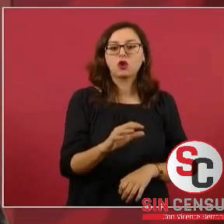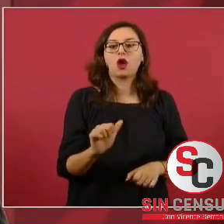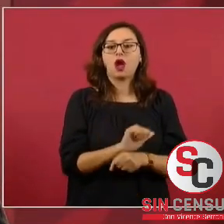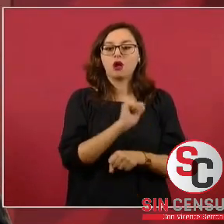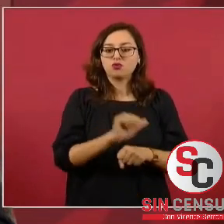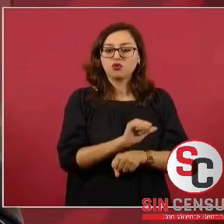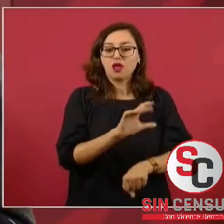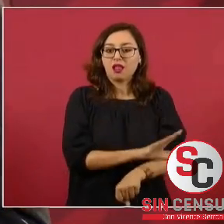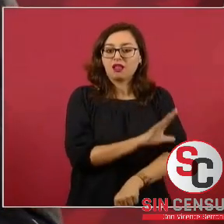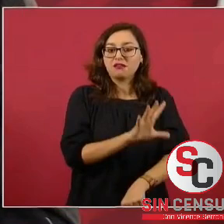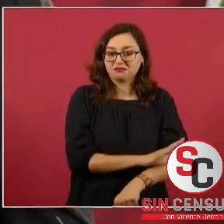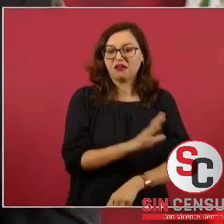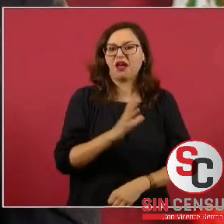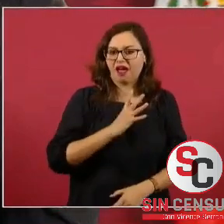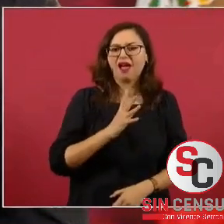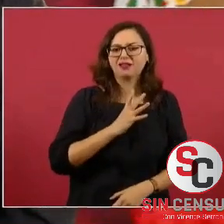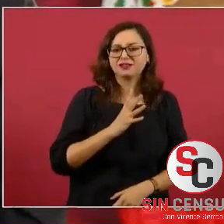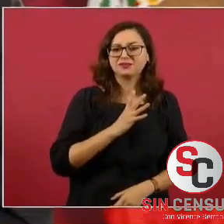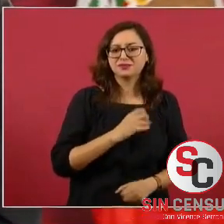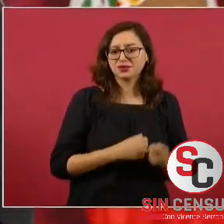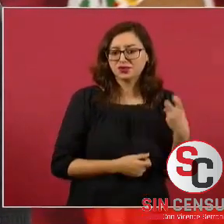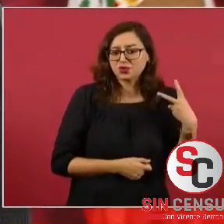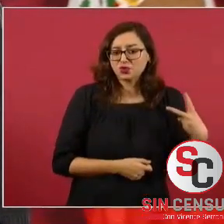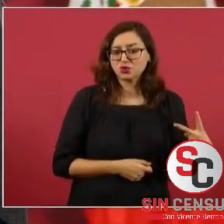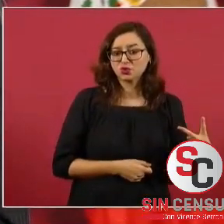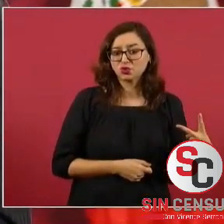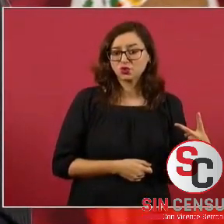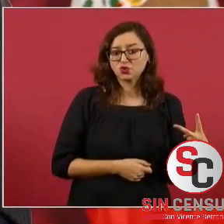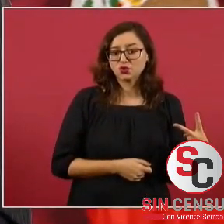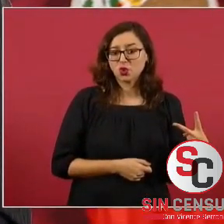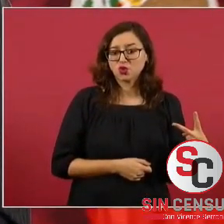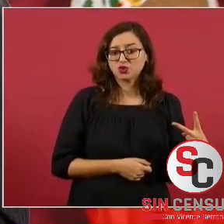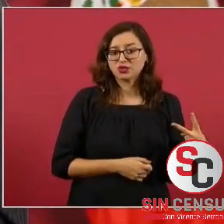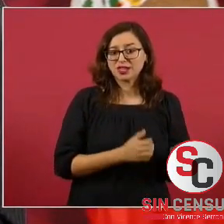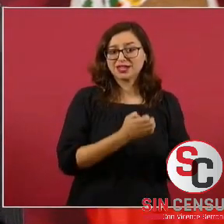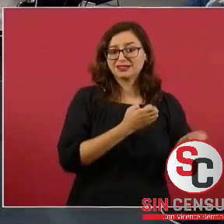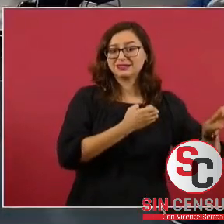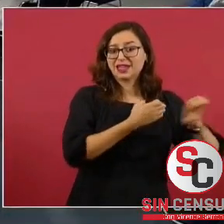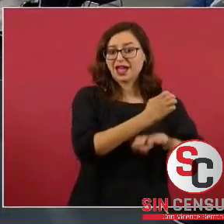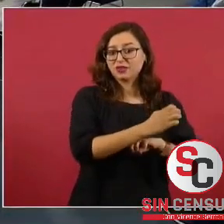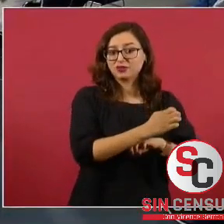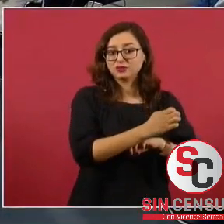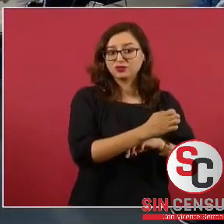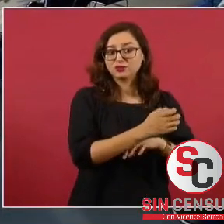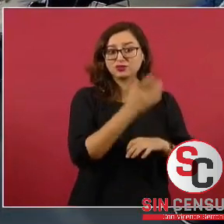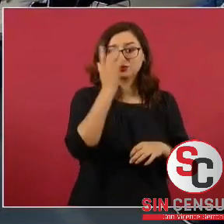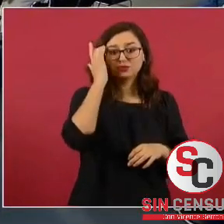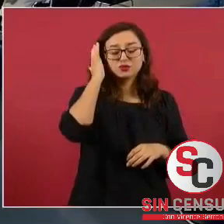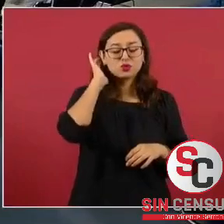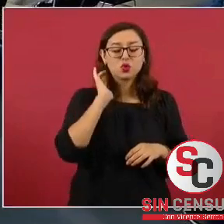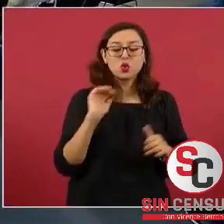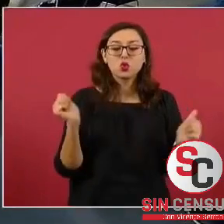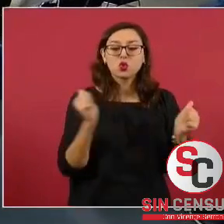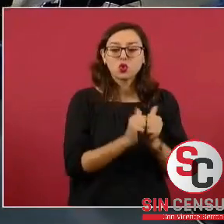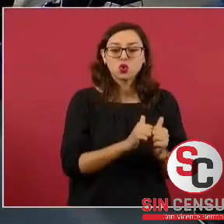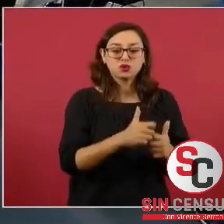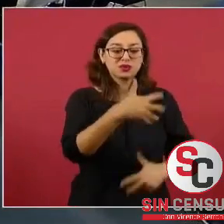pero estamos hablando de apenas un 15, un 20% de todo el parque vehicular,